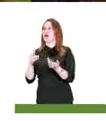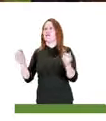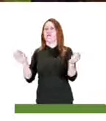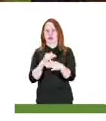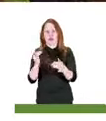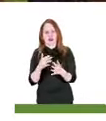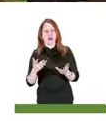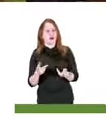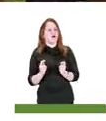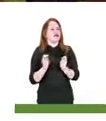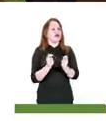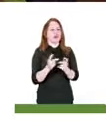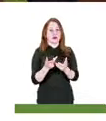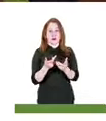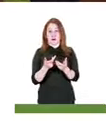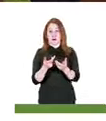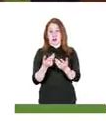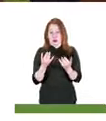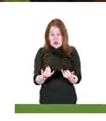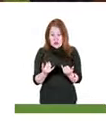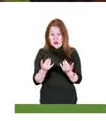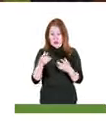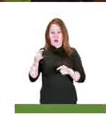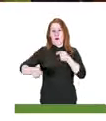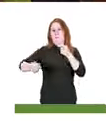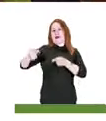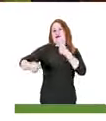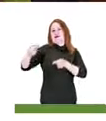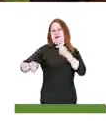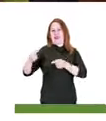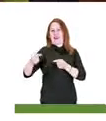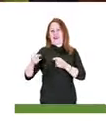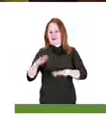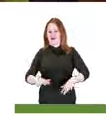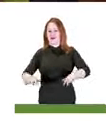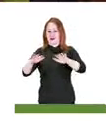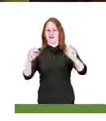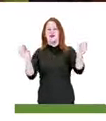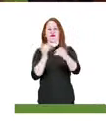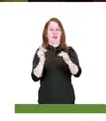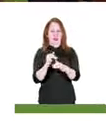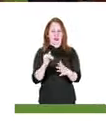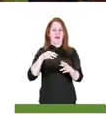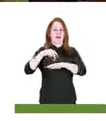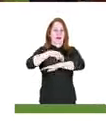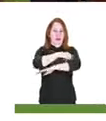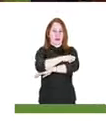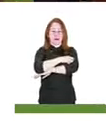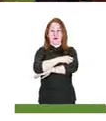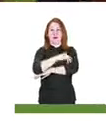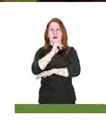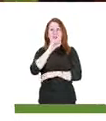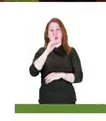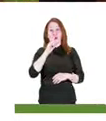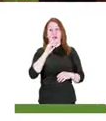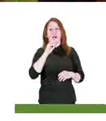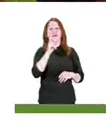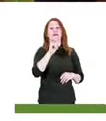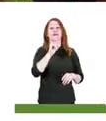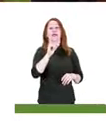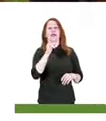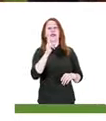están asignadas. Como dije ahorita, hay una competencia sobre los espacios, sobre las vías, sobre los andenes. El SIGIDU es un sistema de información del